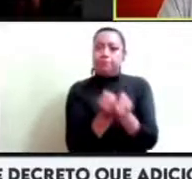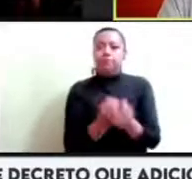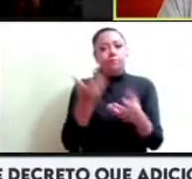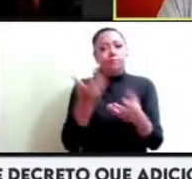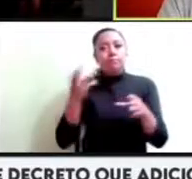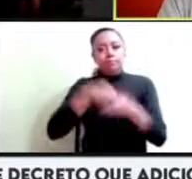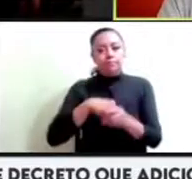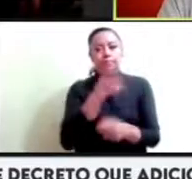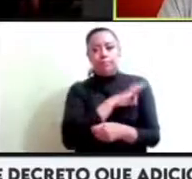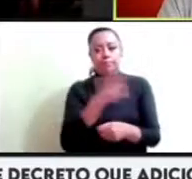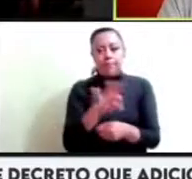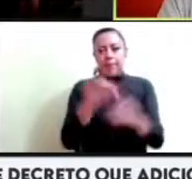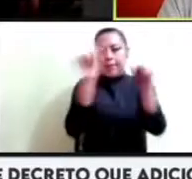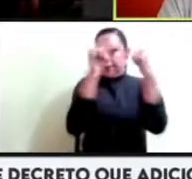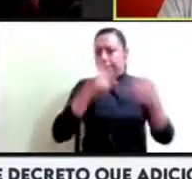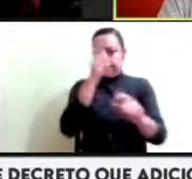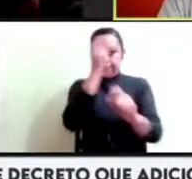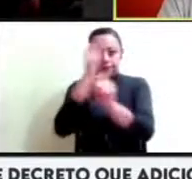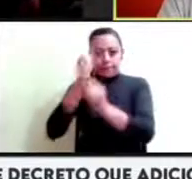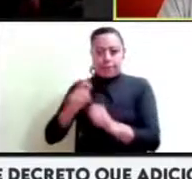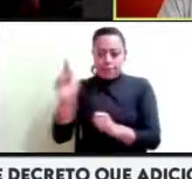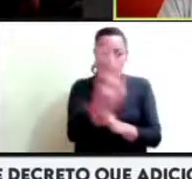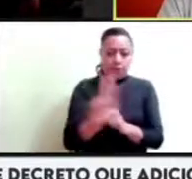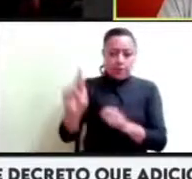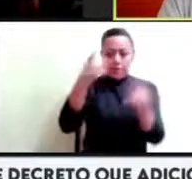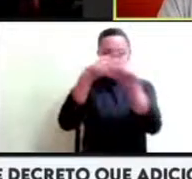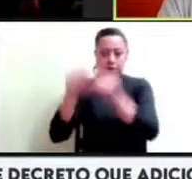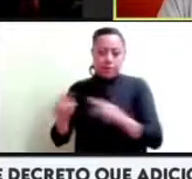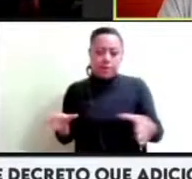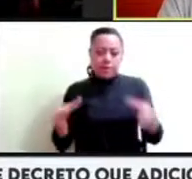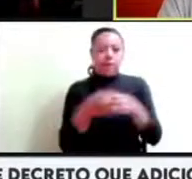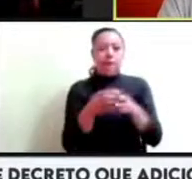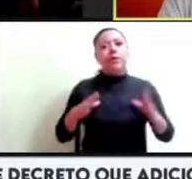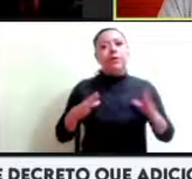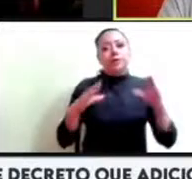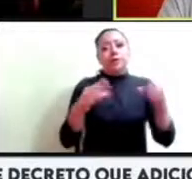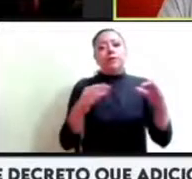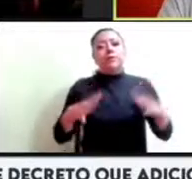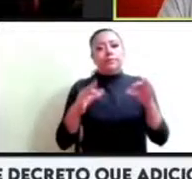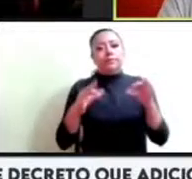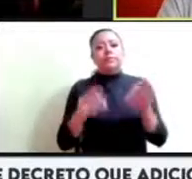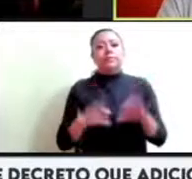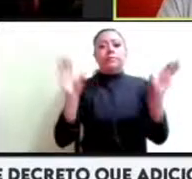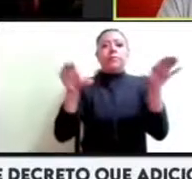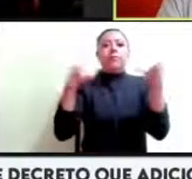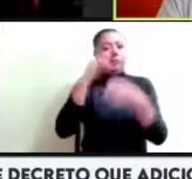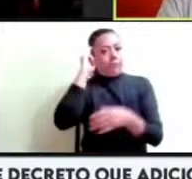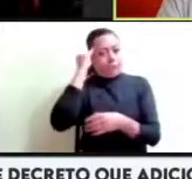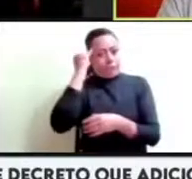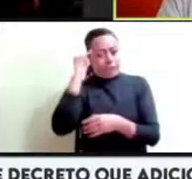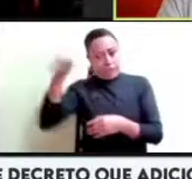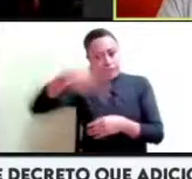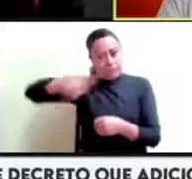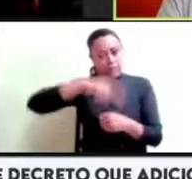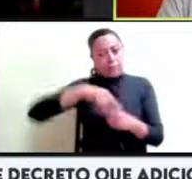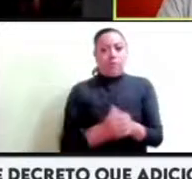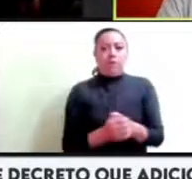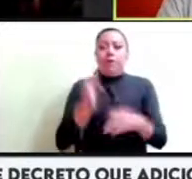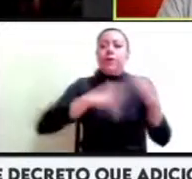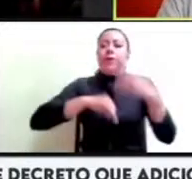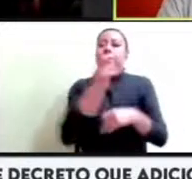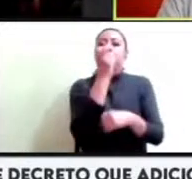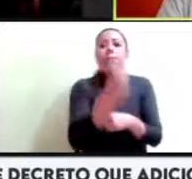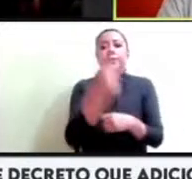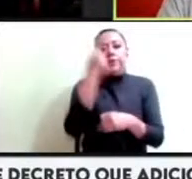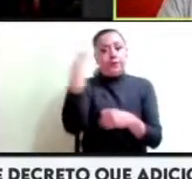los artesanos de los pueblos, barrios y comunidades indígenas. Lo anterior, ponderando que